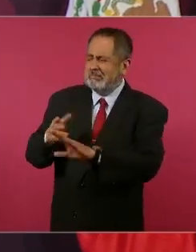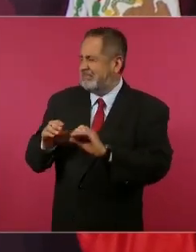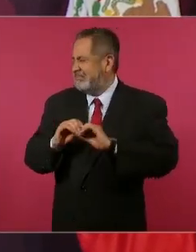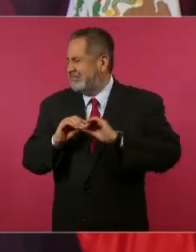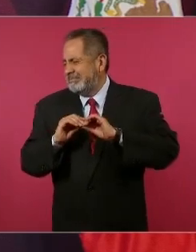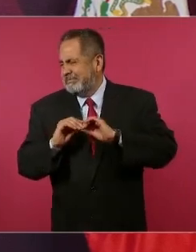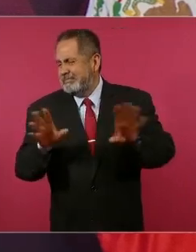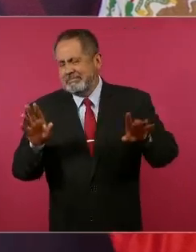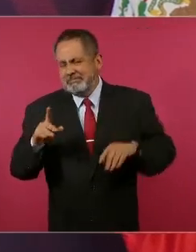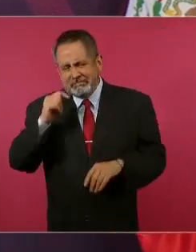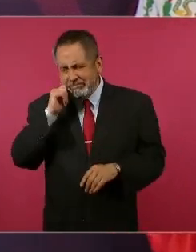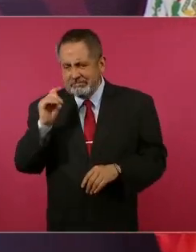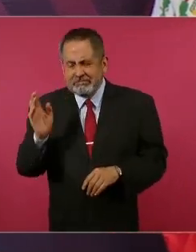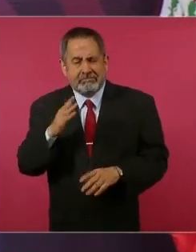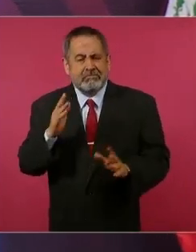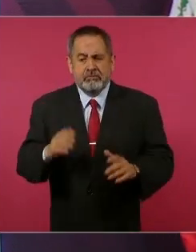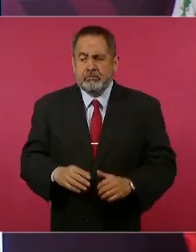que han